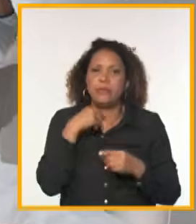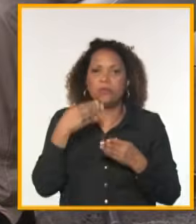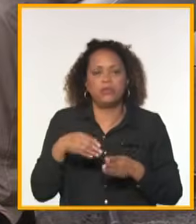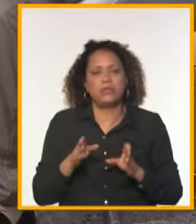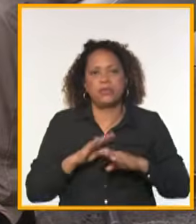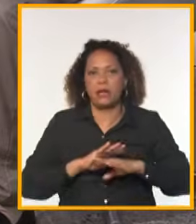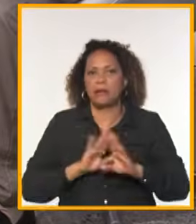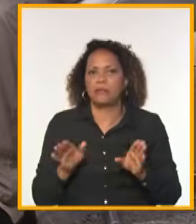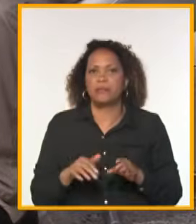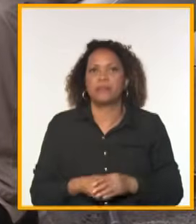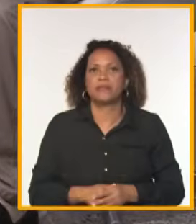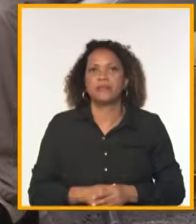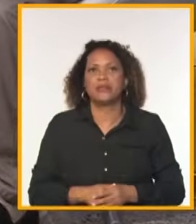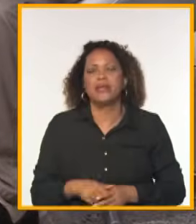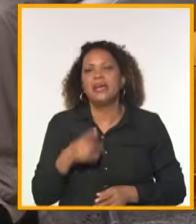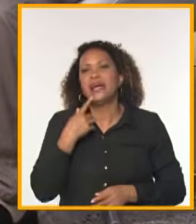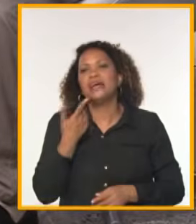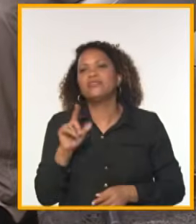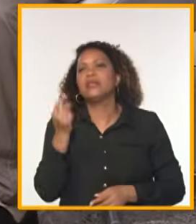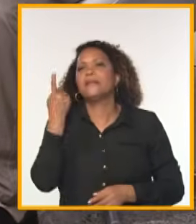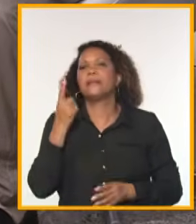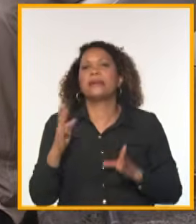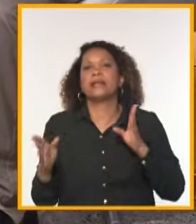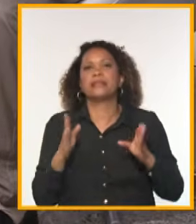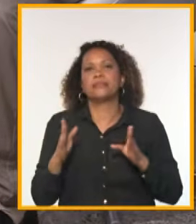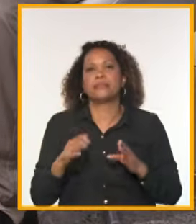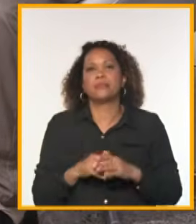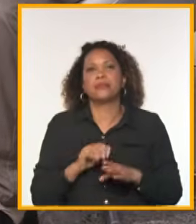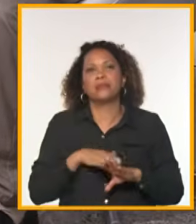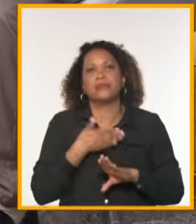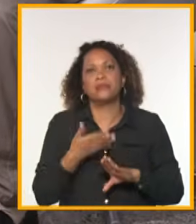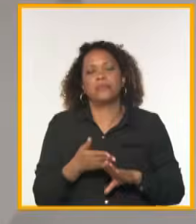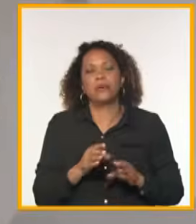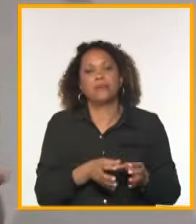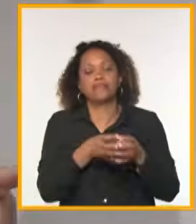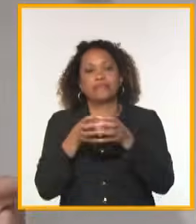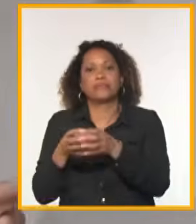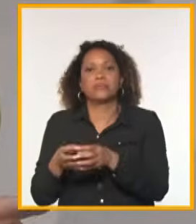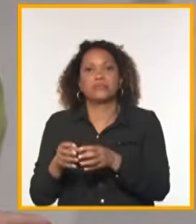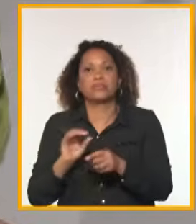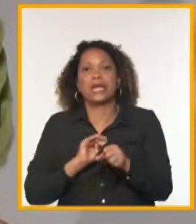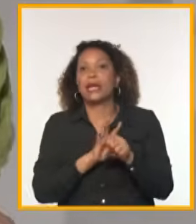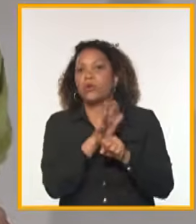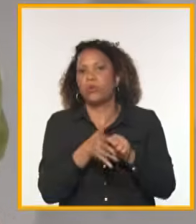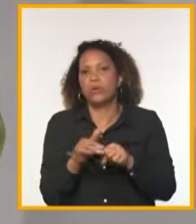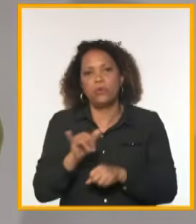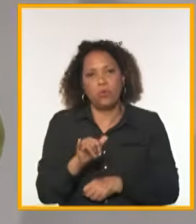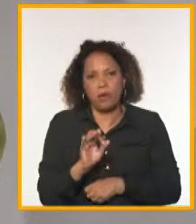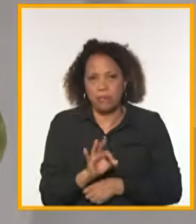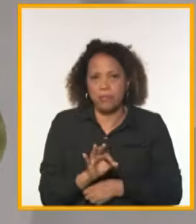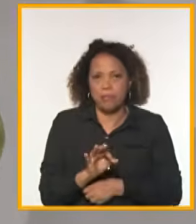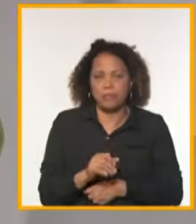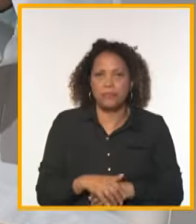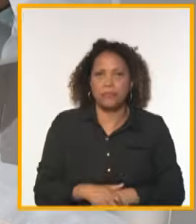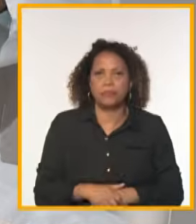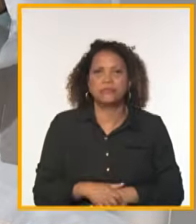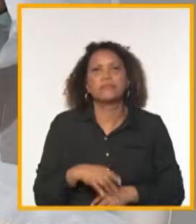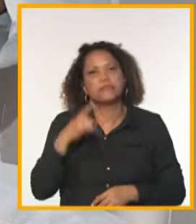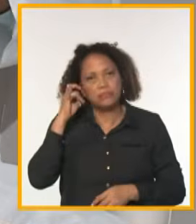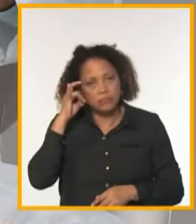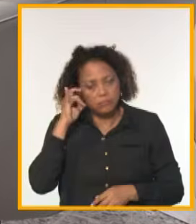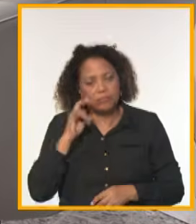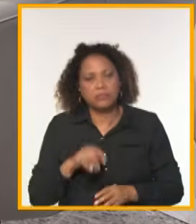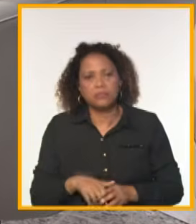esto puede ser como el capítulo, la primera temporada que después dio lugar, porque el COVID se resolvió así también. Ajá, exactamente.